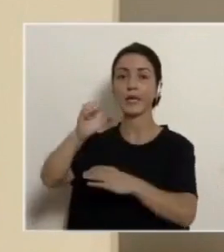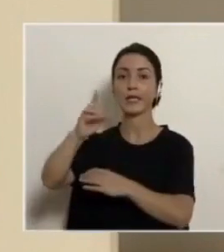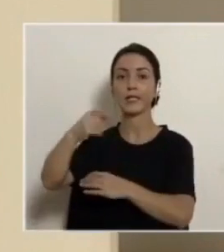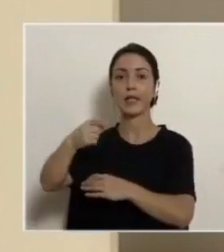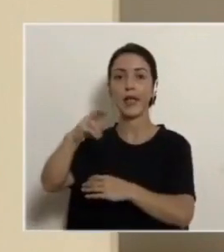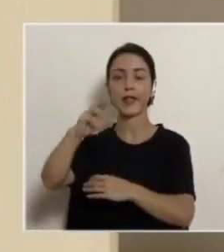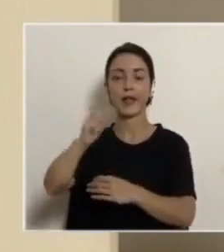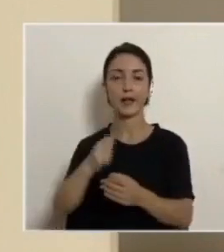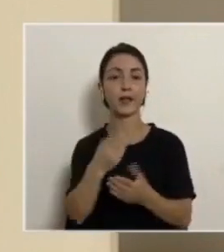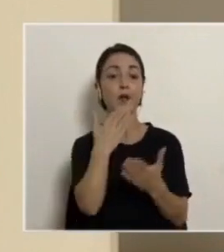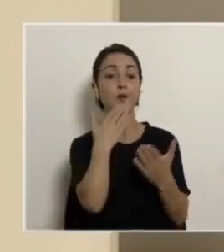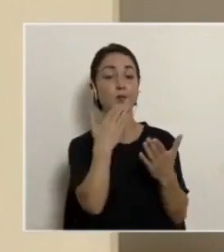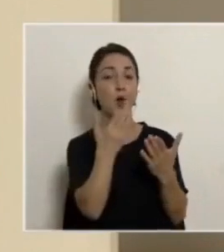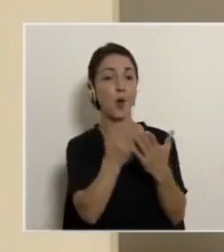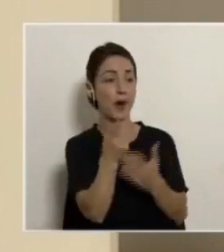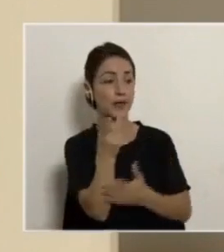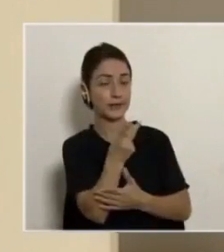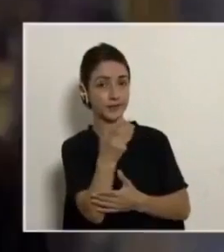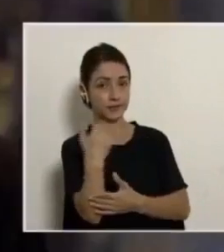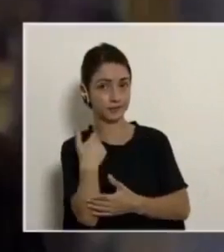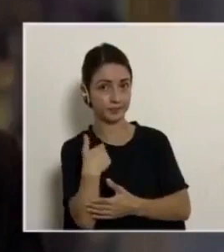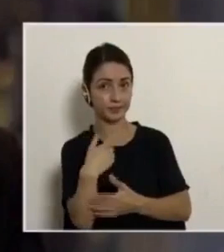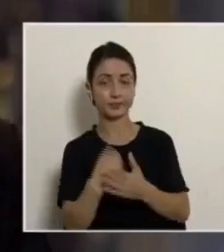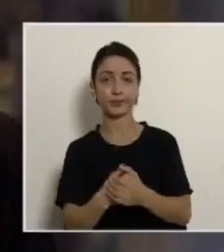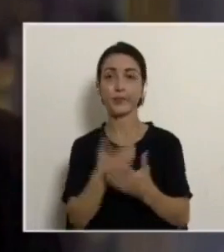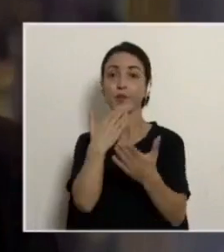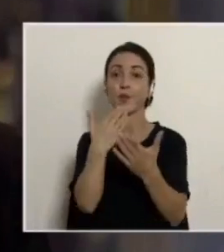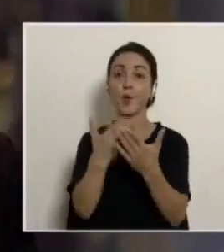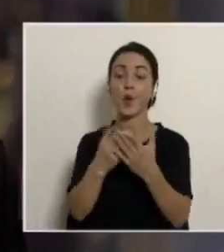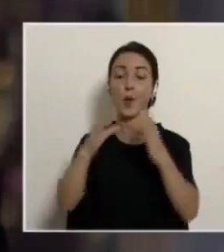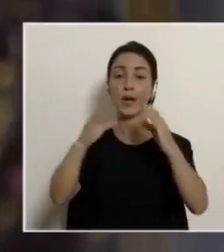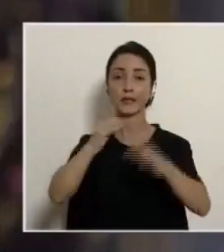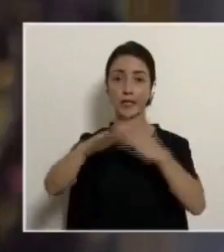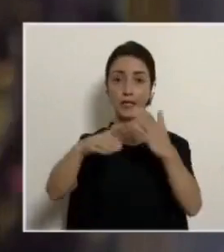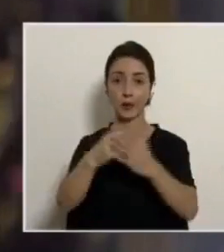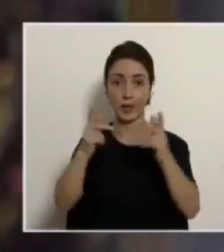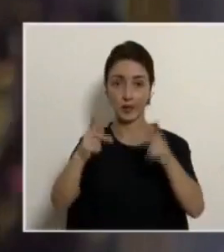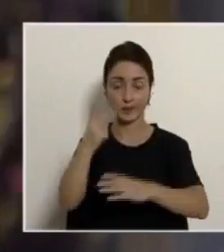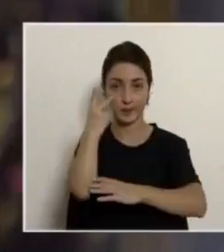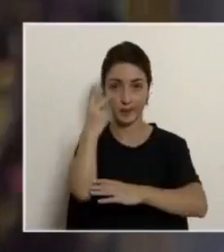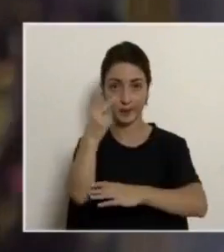Muy buenas tardes, don Agustín, muy buenas tardes, don Sigifredo, y muy buenas tardes a toda la audiencia.